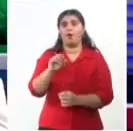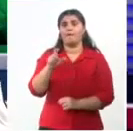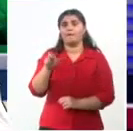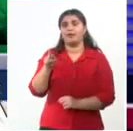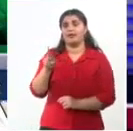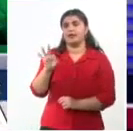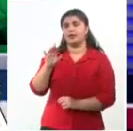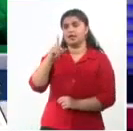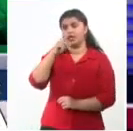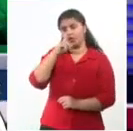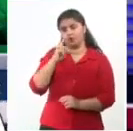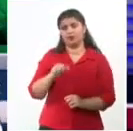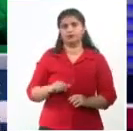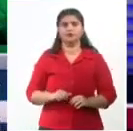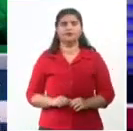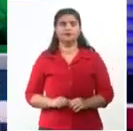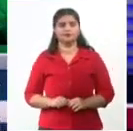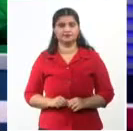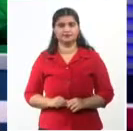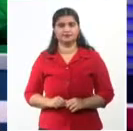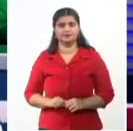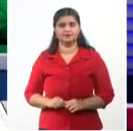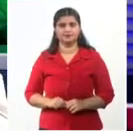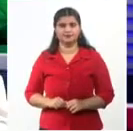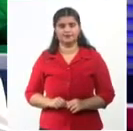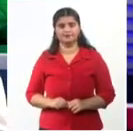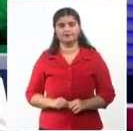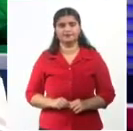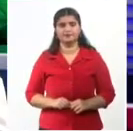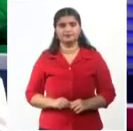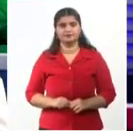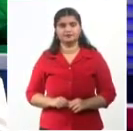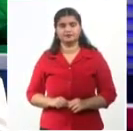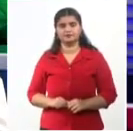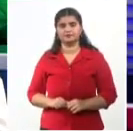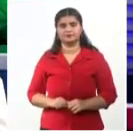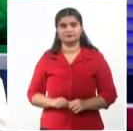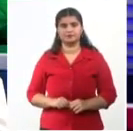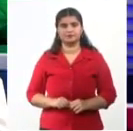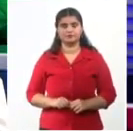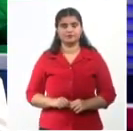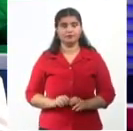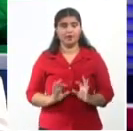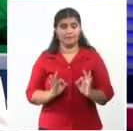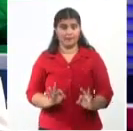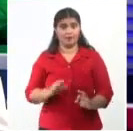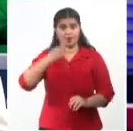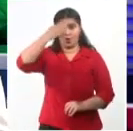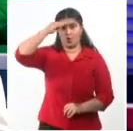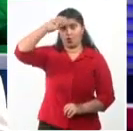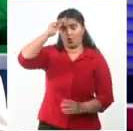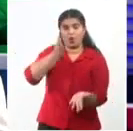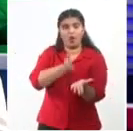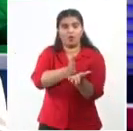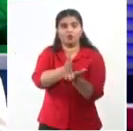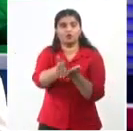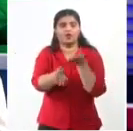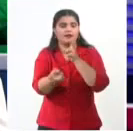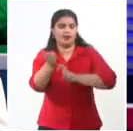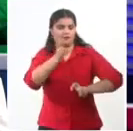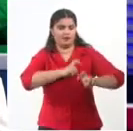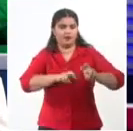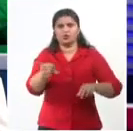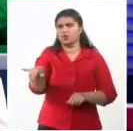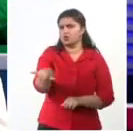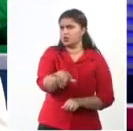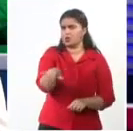que es, los cambios que tienen en la espícula tal vez no mantengan una buena efectividad. Se hizo público hace